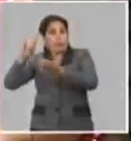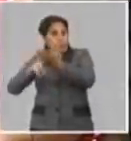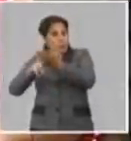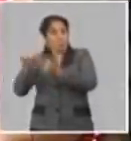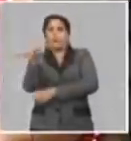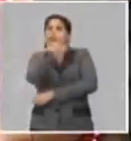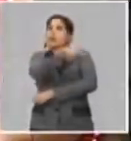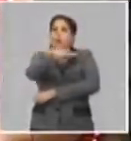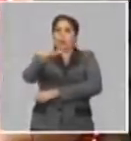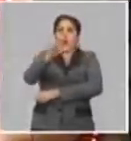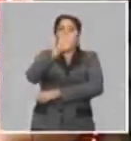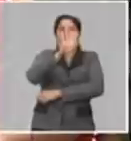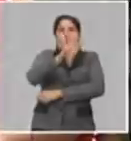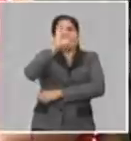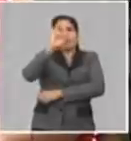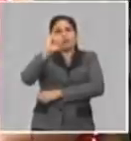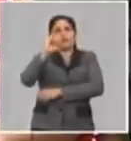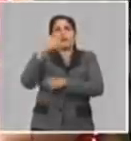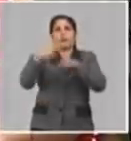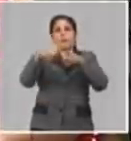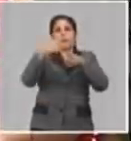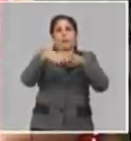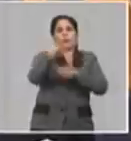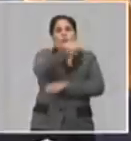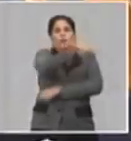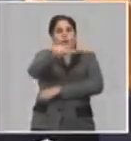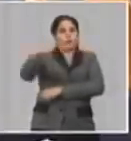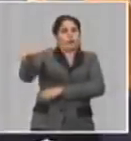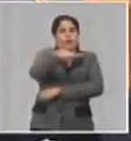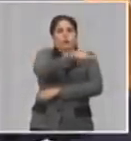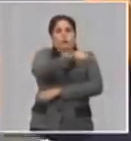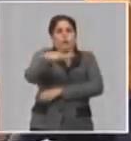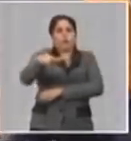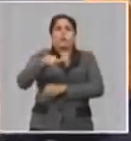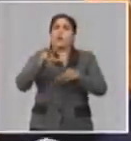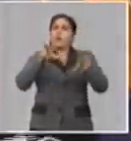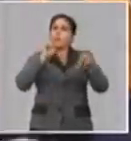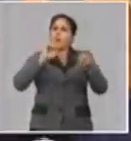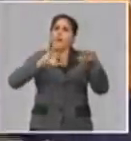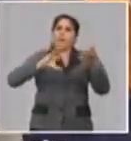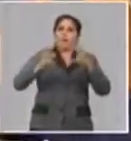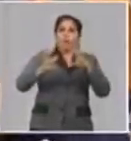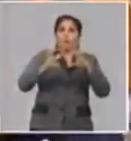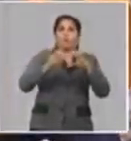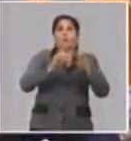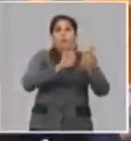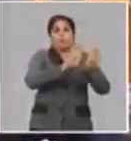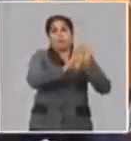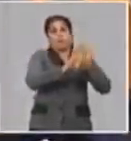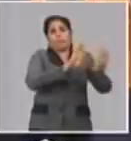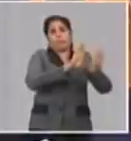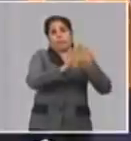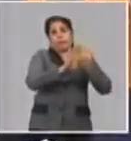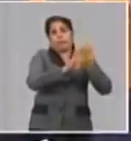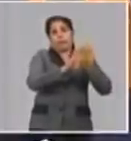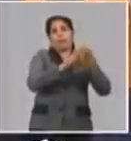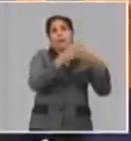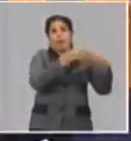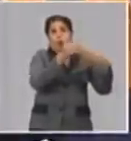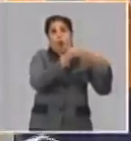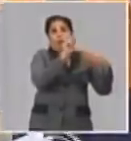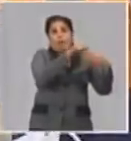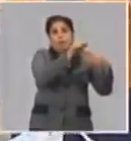esos 47 productos básicos. Y se trata de una nueva modalidad, es decir, de una ampliación de una modalidad, pero que no exime para